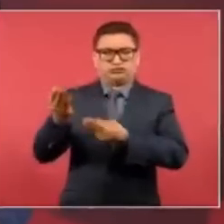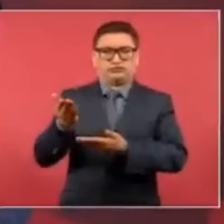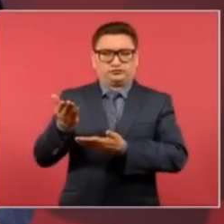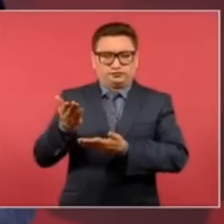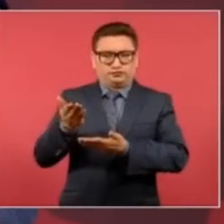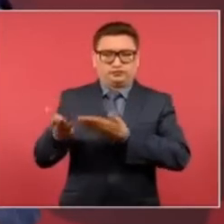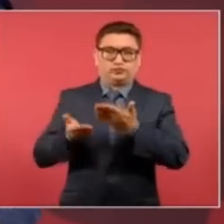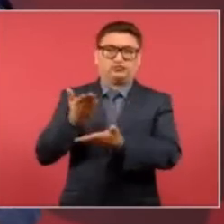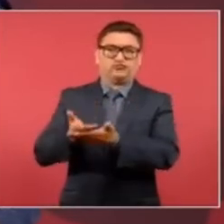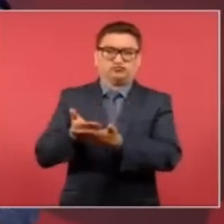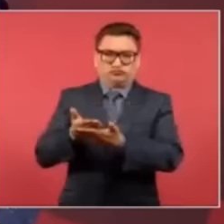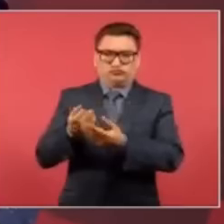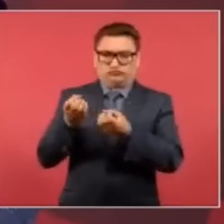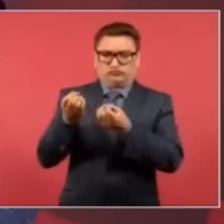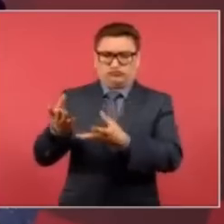una hacienda.